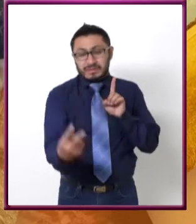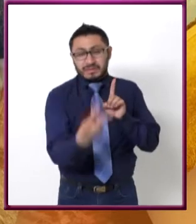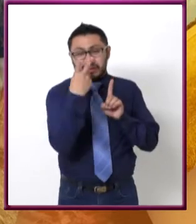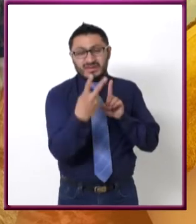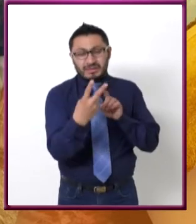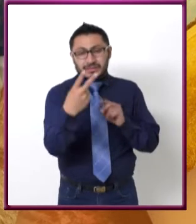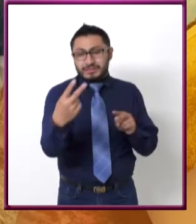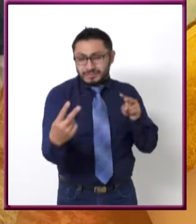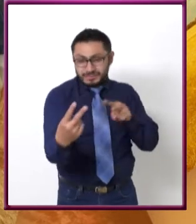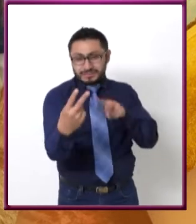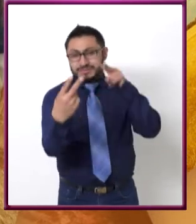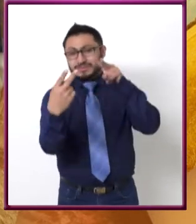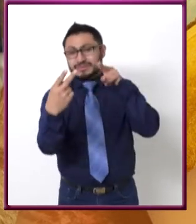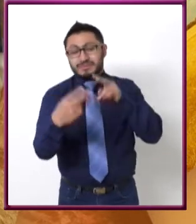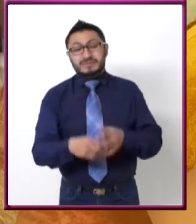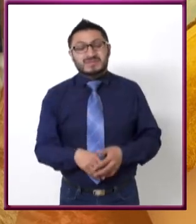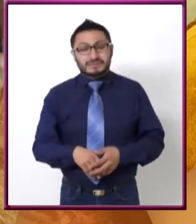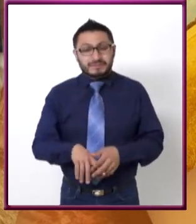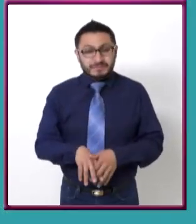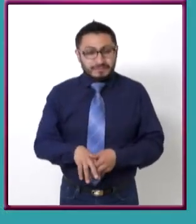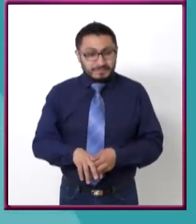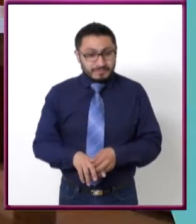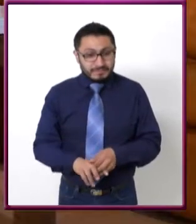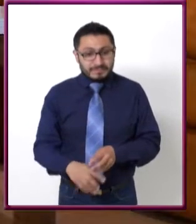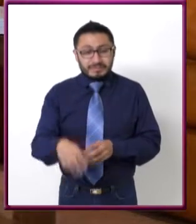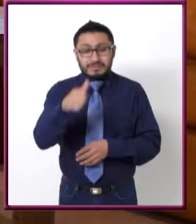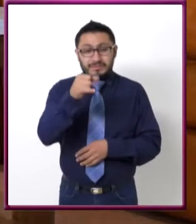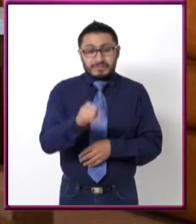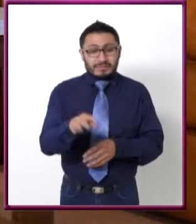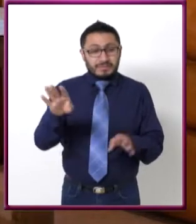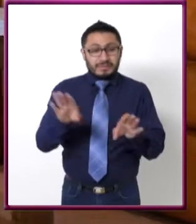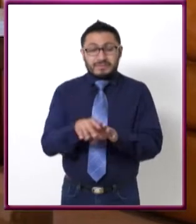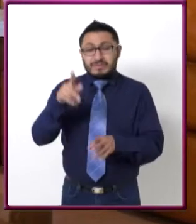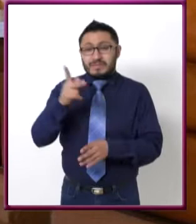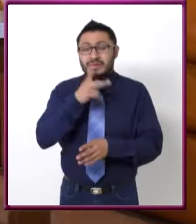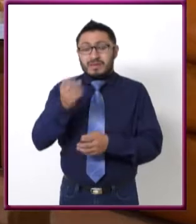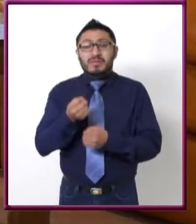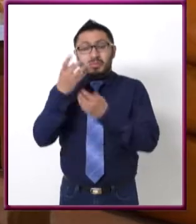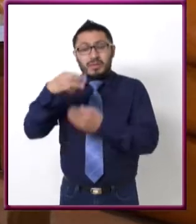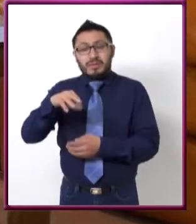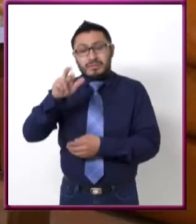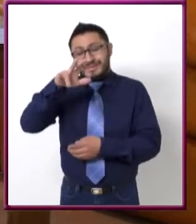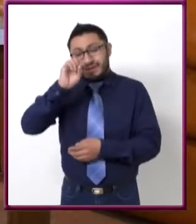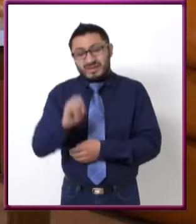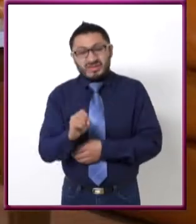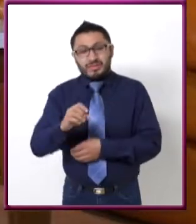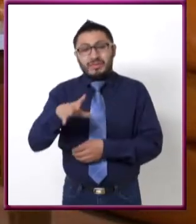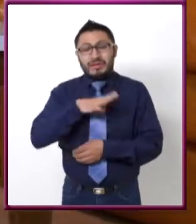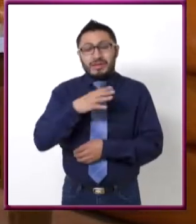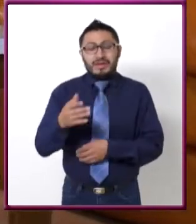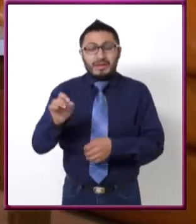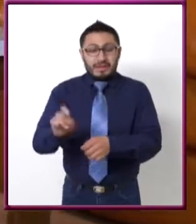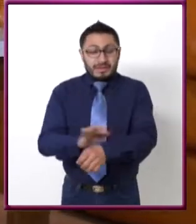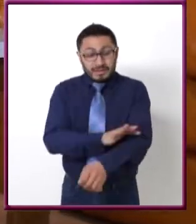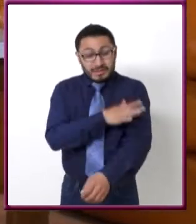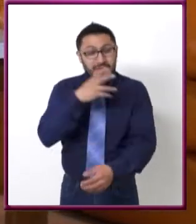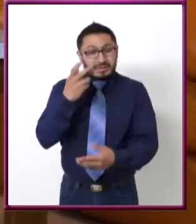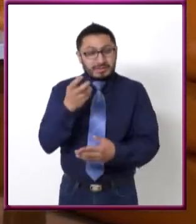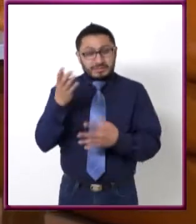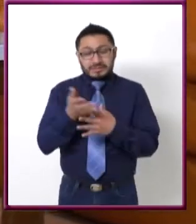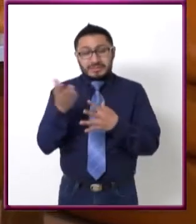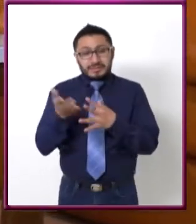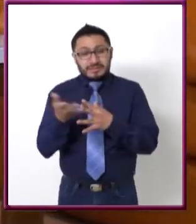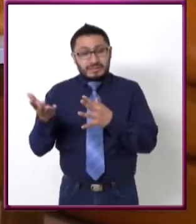y te mires al mirarme. Así como en este poema de Mario Benedetti titulado Estados de